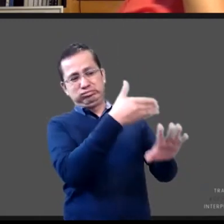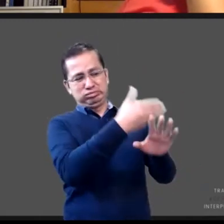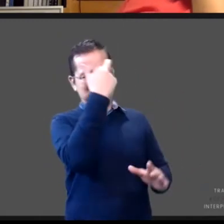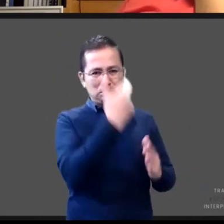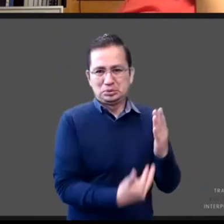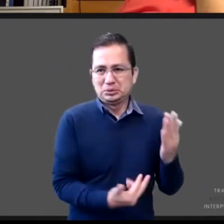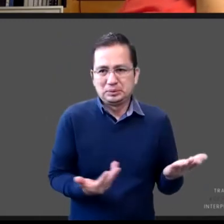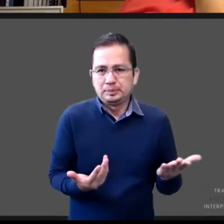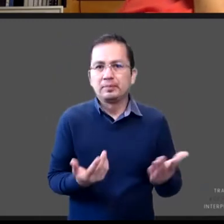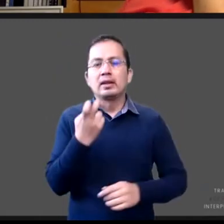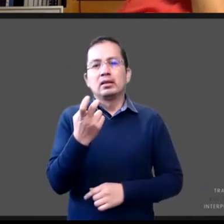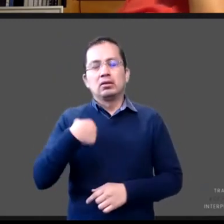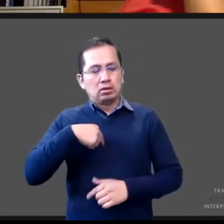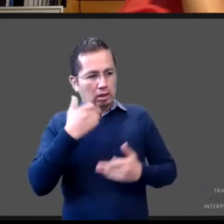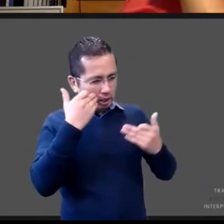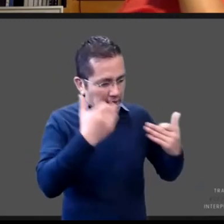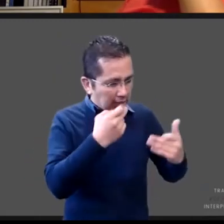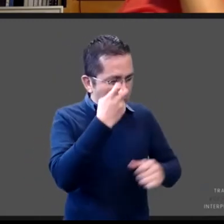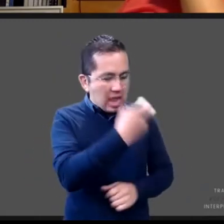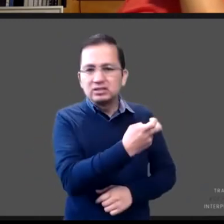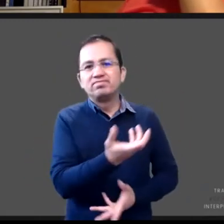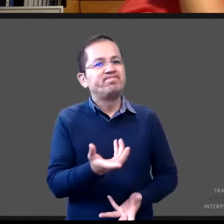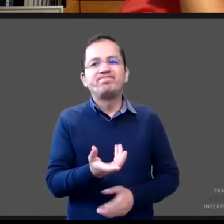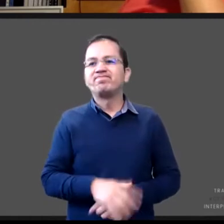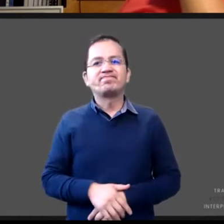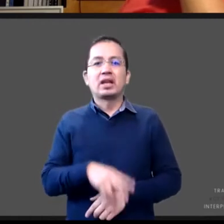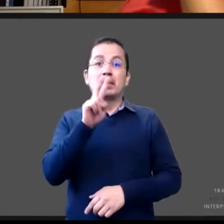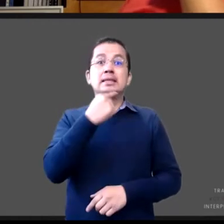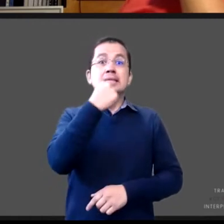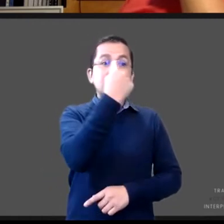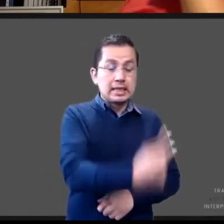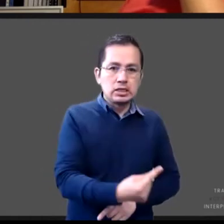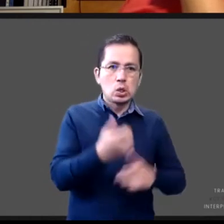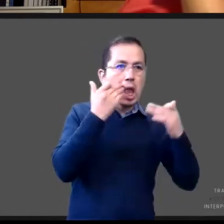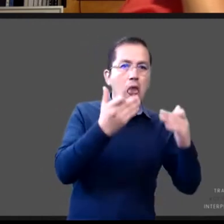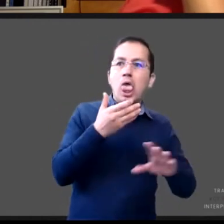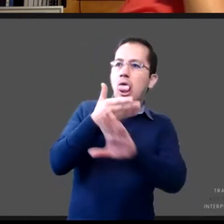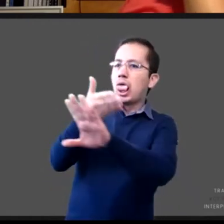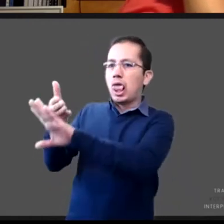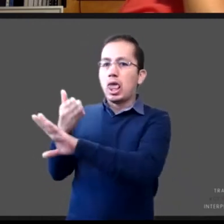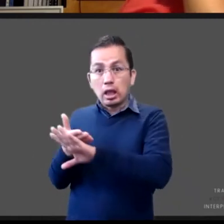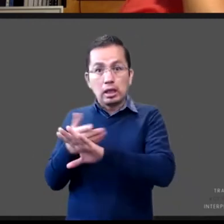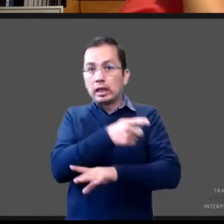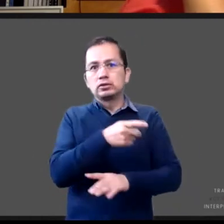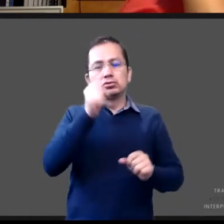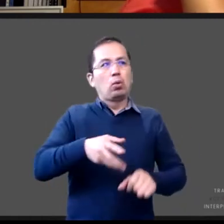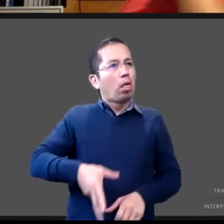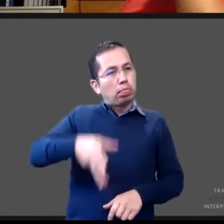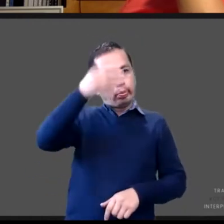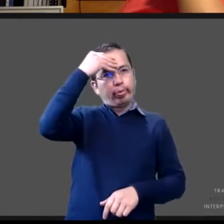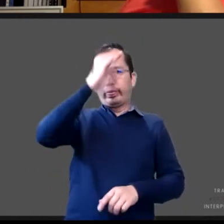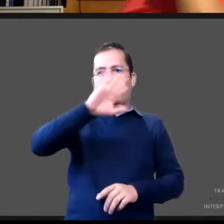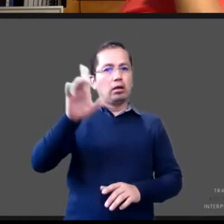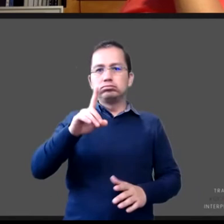de violencias es una cosa que también les va a afectar de manera permanente. Y las escuchamos a través de los